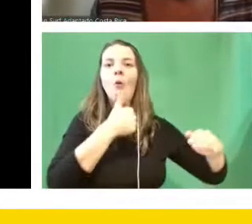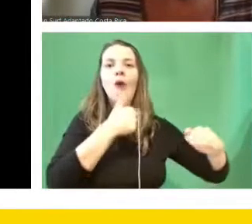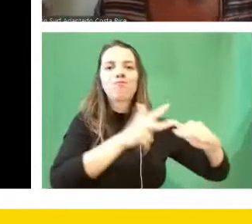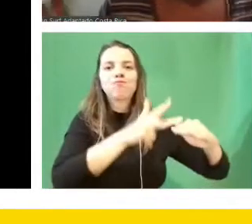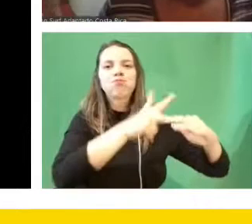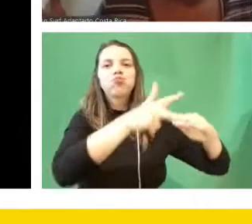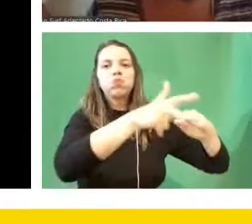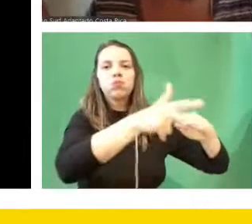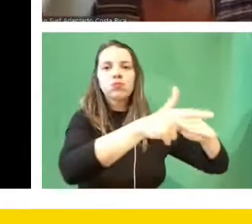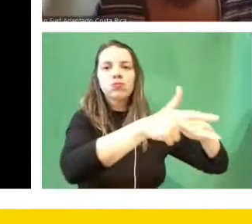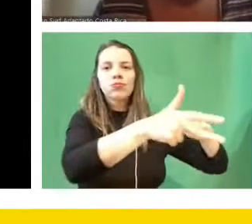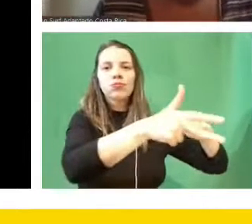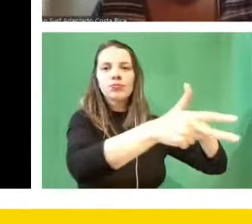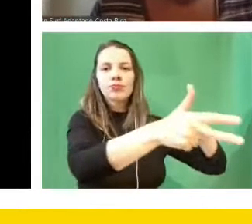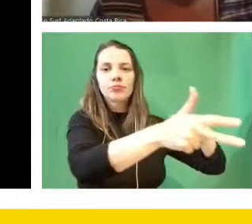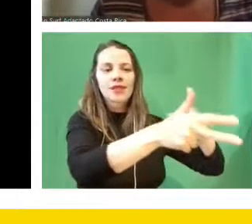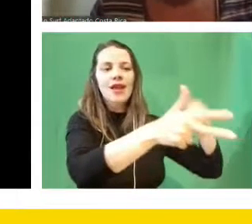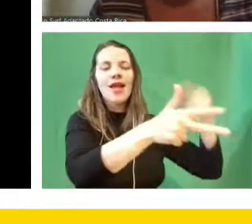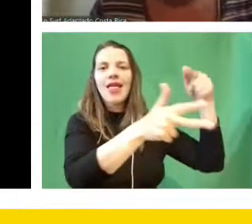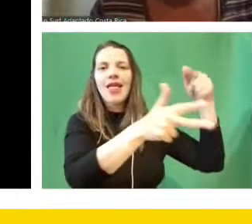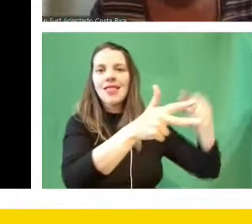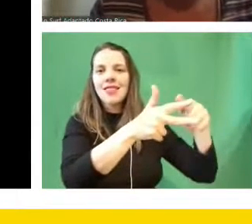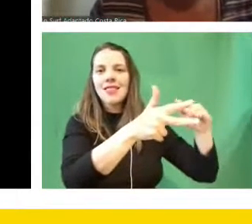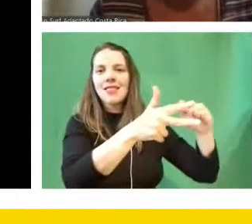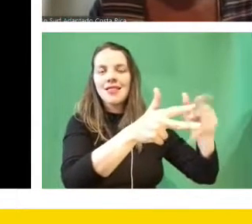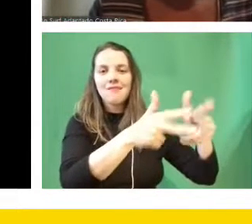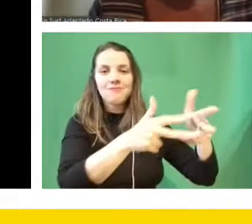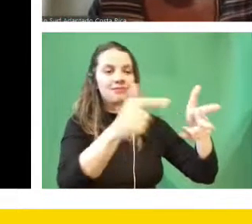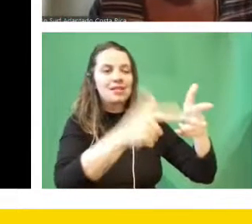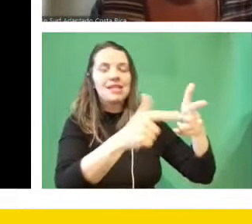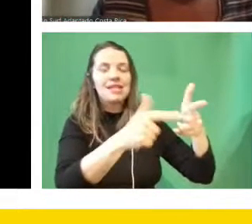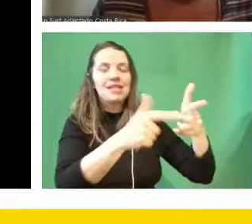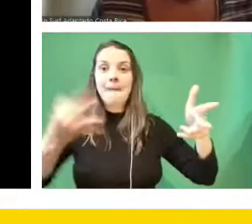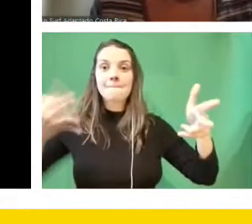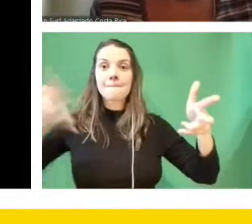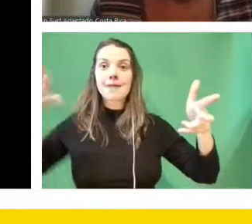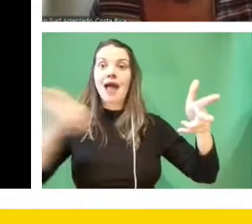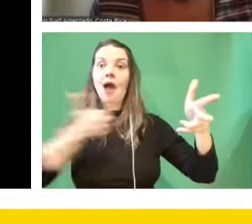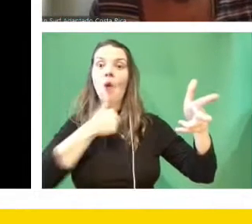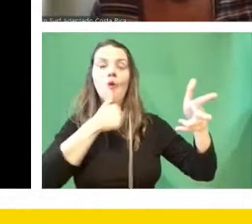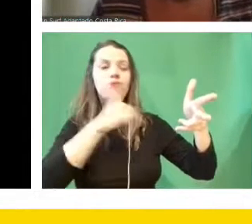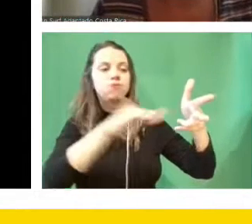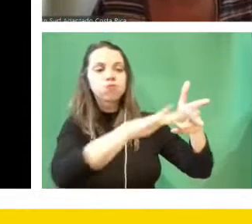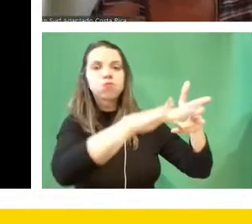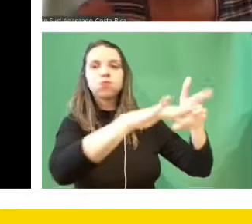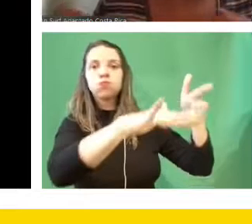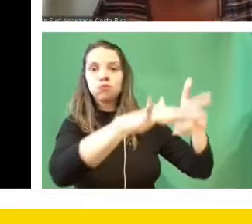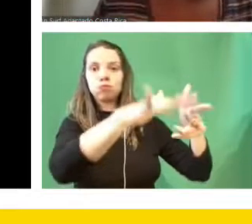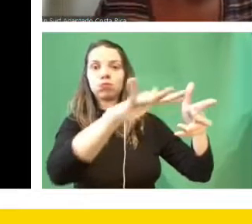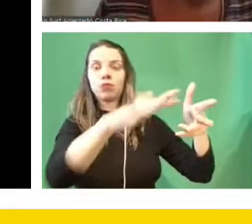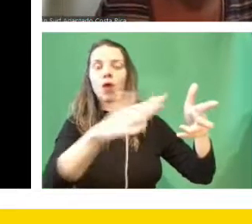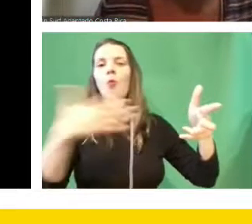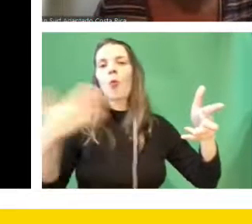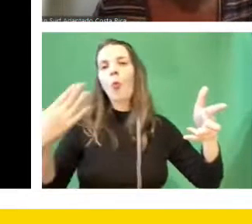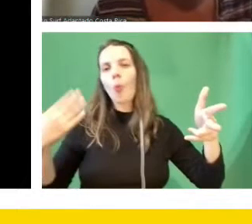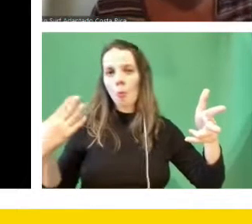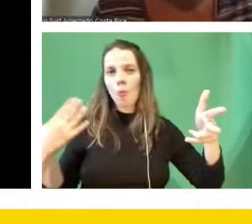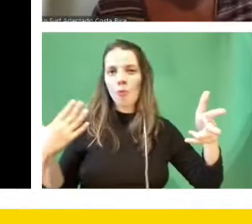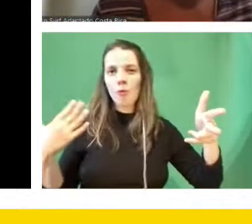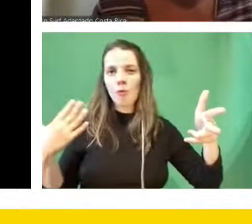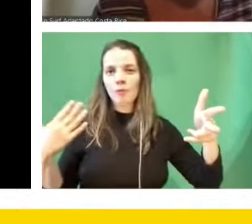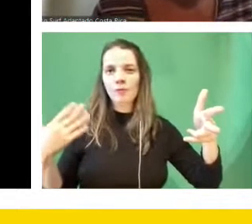Donde como se está moviendo tanto la marea durante todo el día, la persona con discapacidad pueda transferirse a la